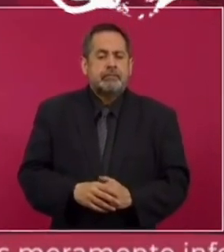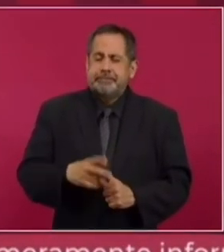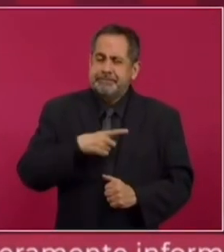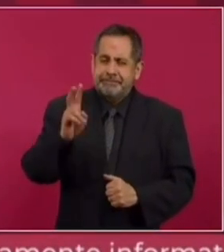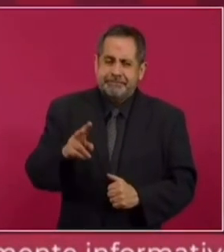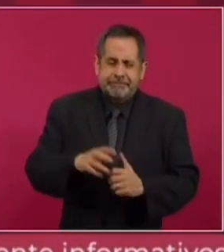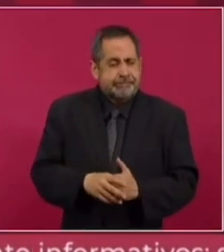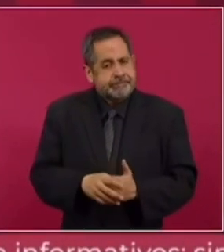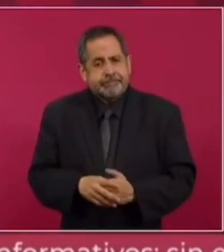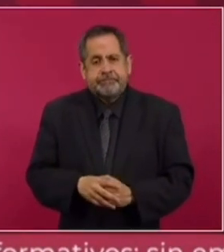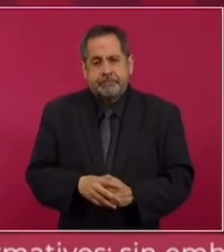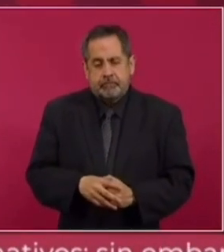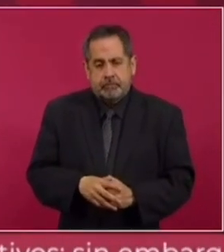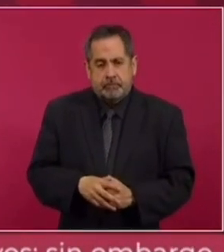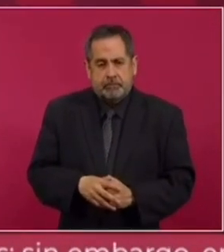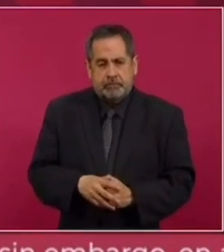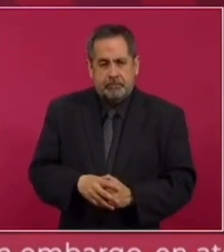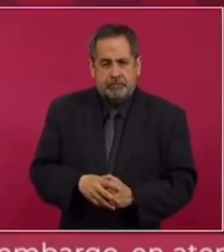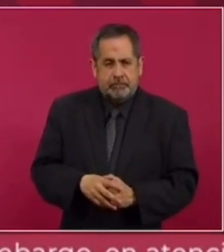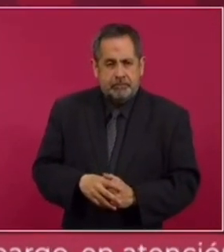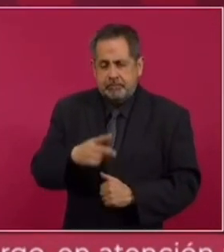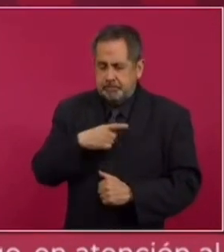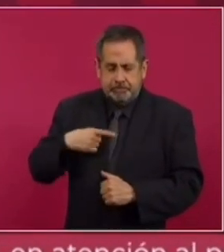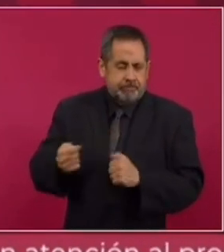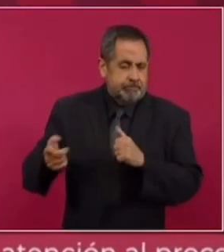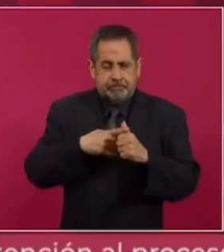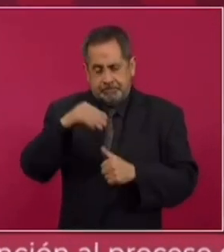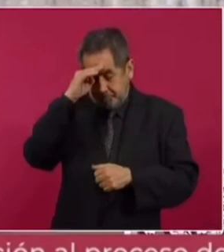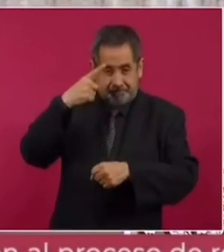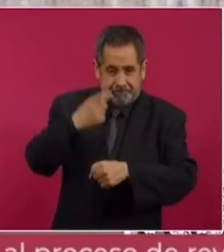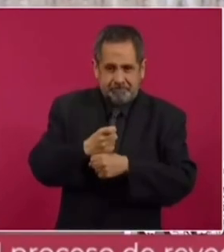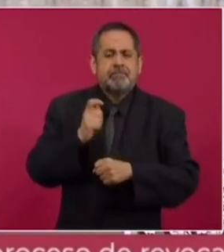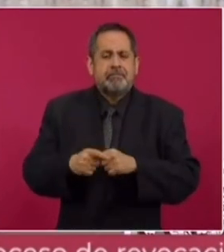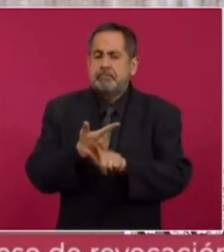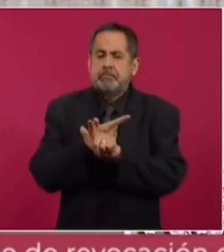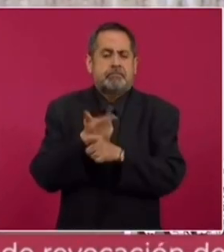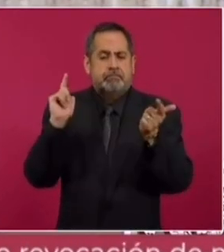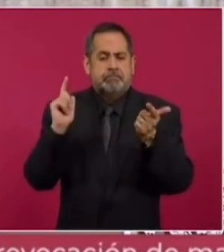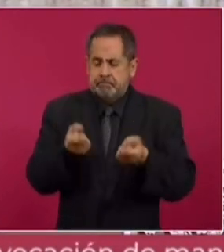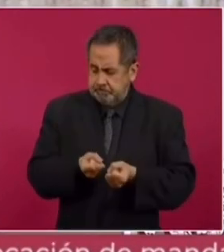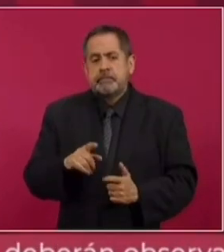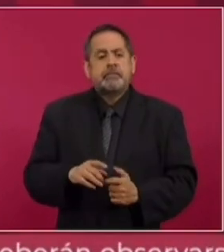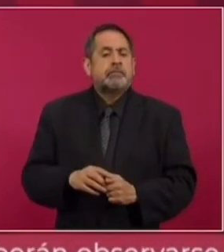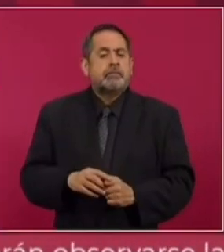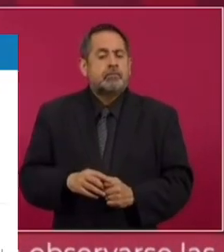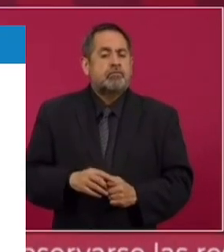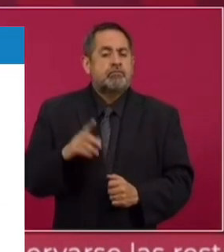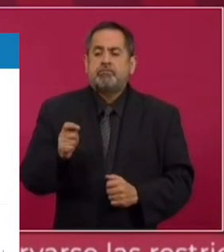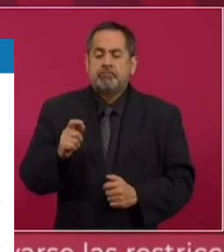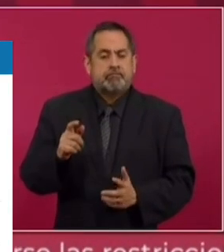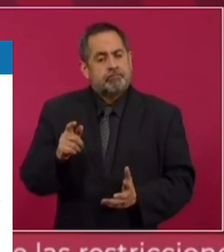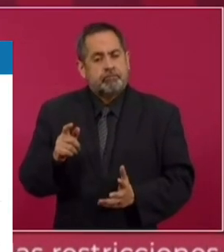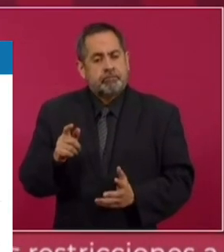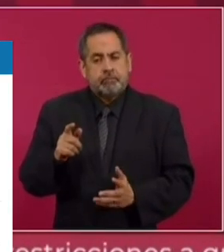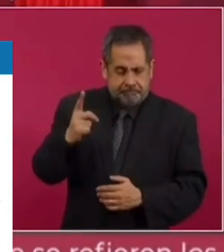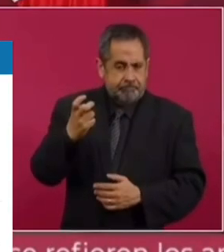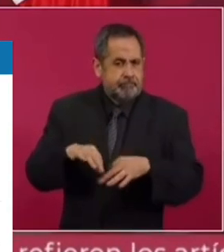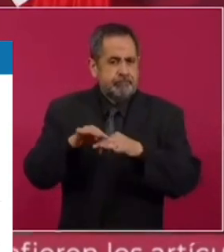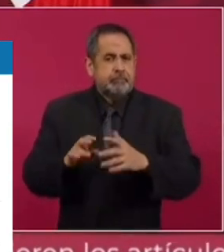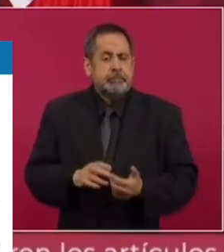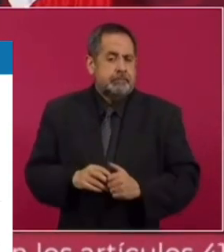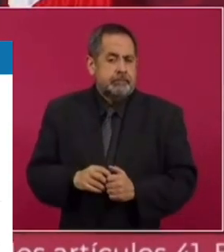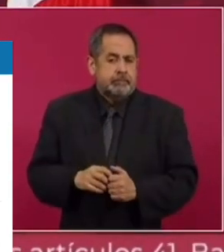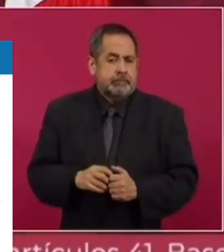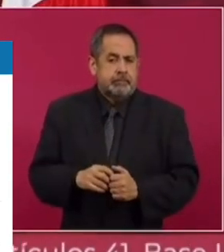La verdad, hay que poner por encima siempre las libertades. Apúntele bien. El respeto a la autoridad,